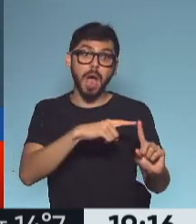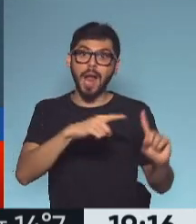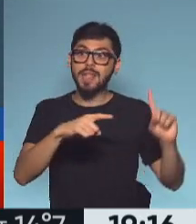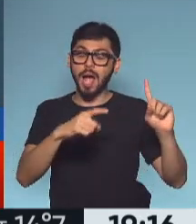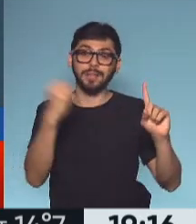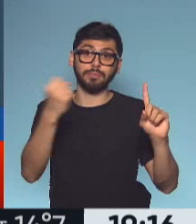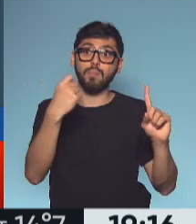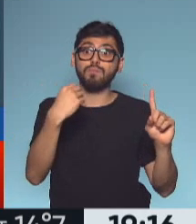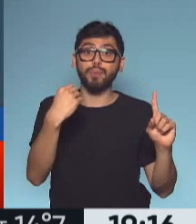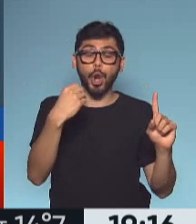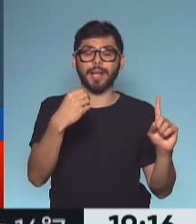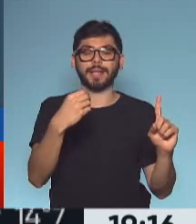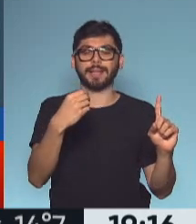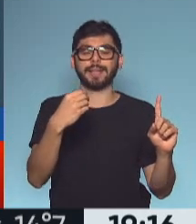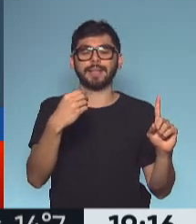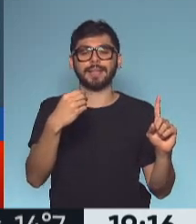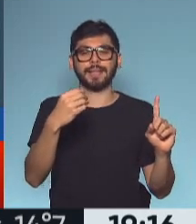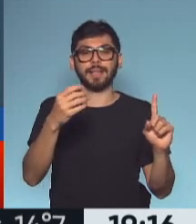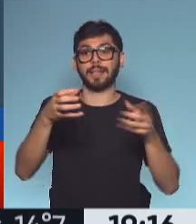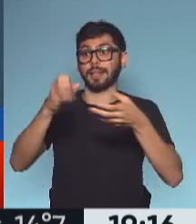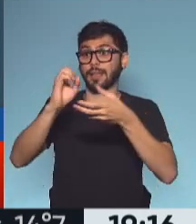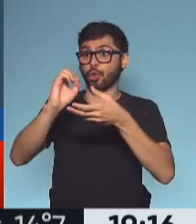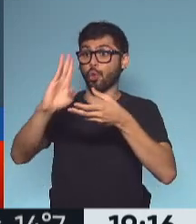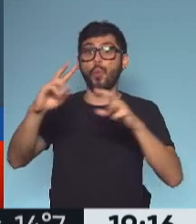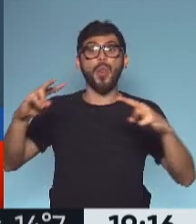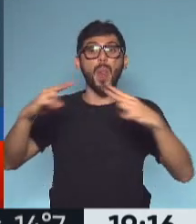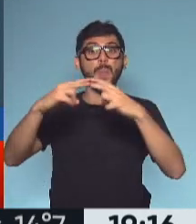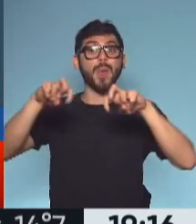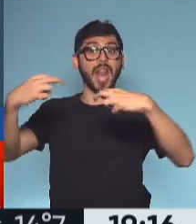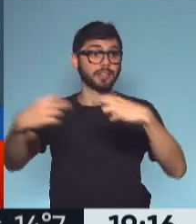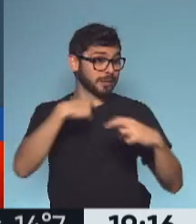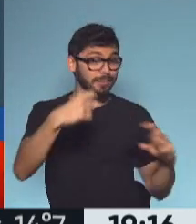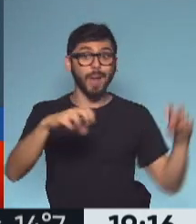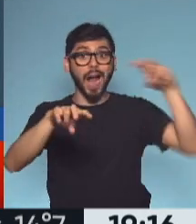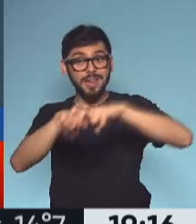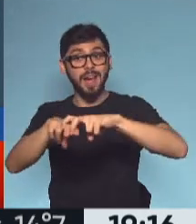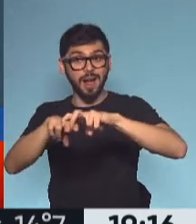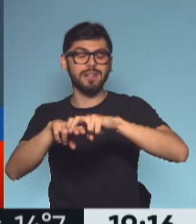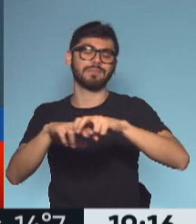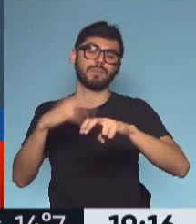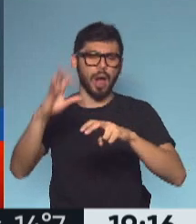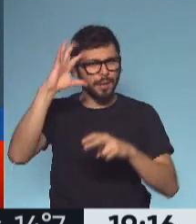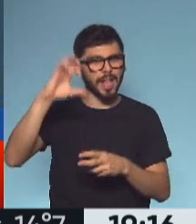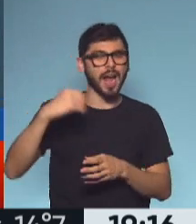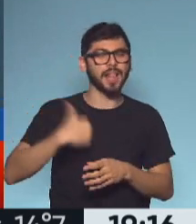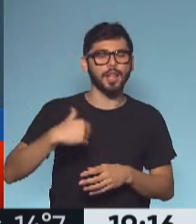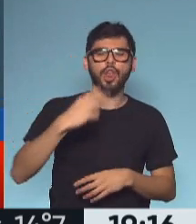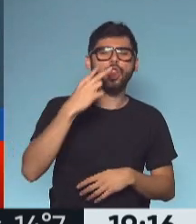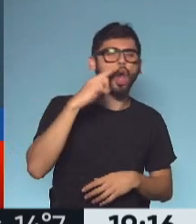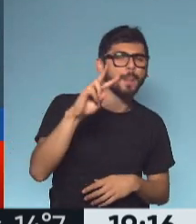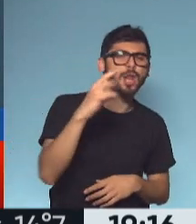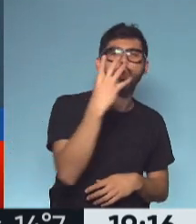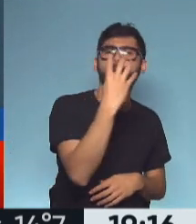principales acreedores del organismo. Claro, recordemos que en este momento Argentina tiene una deuda de más de